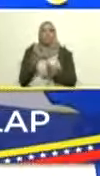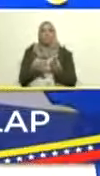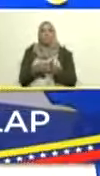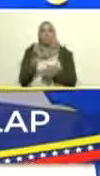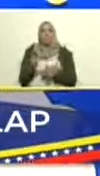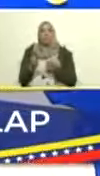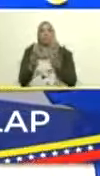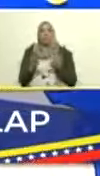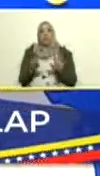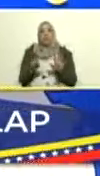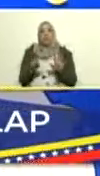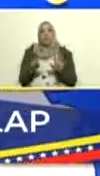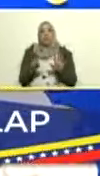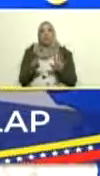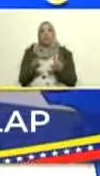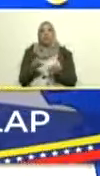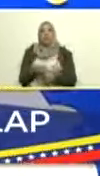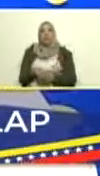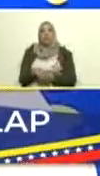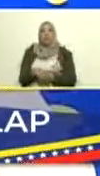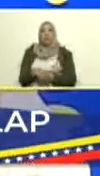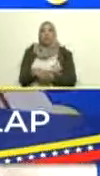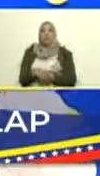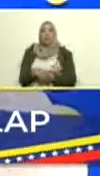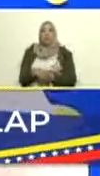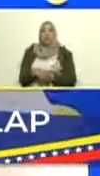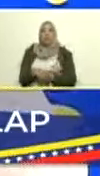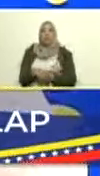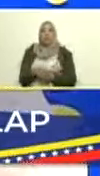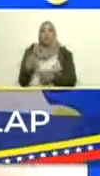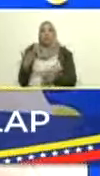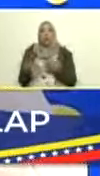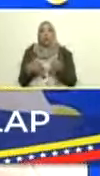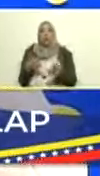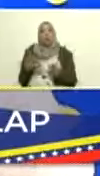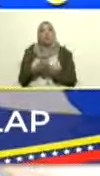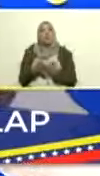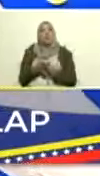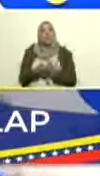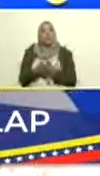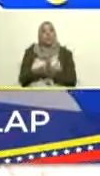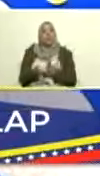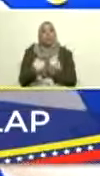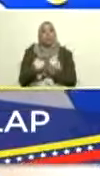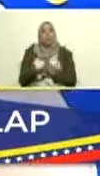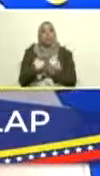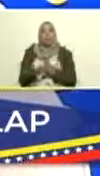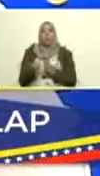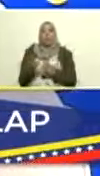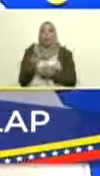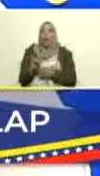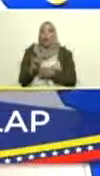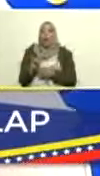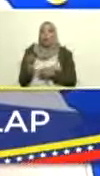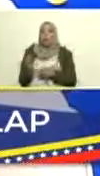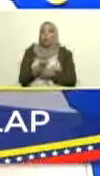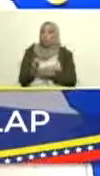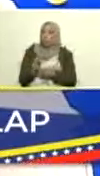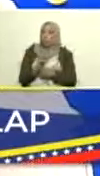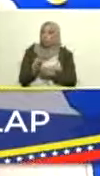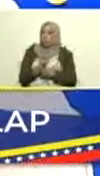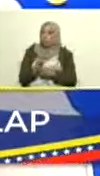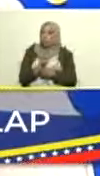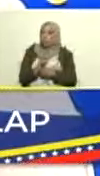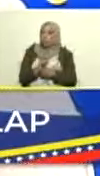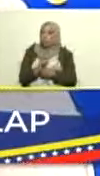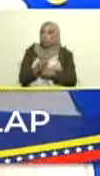2016. Y hay que ver lo que ha significado este método, que me atrevo a decir,